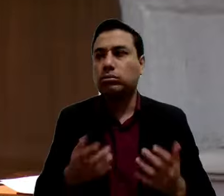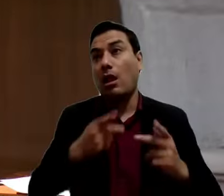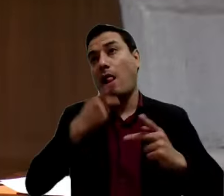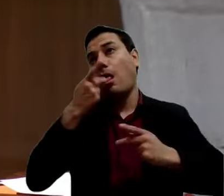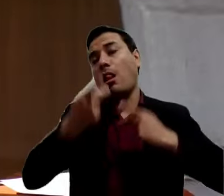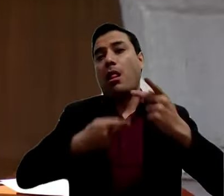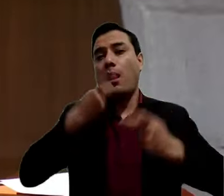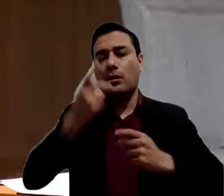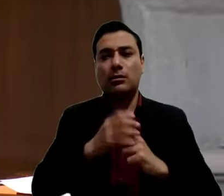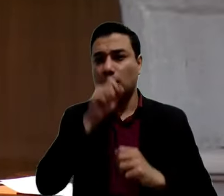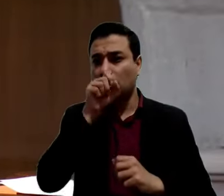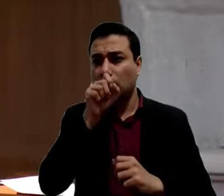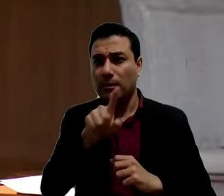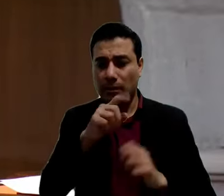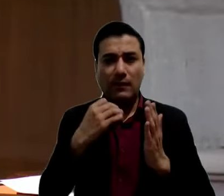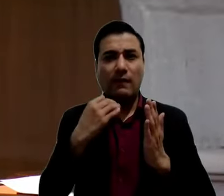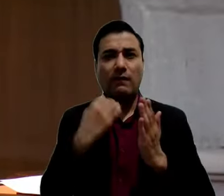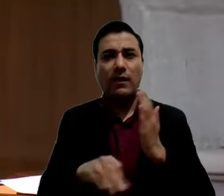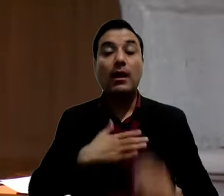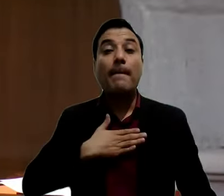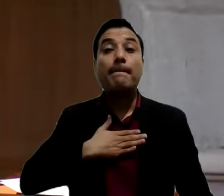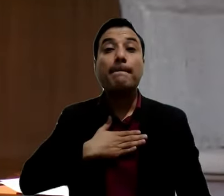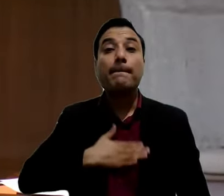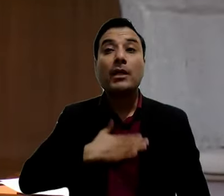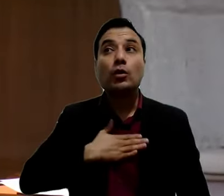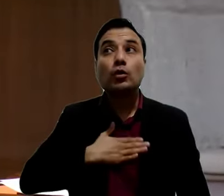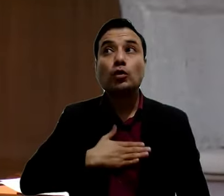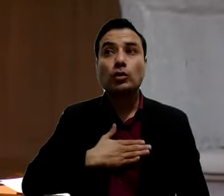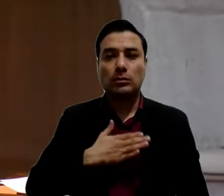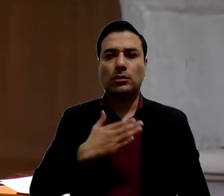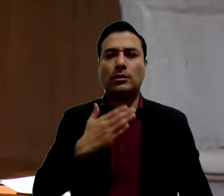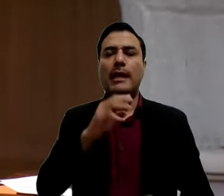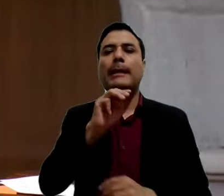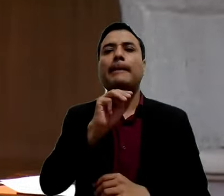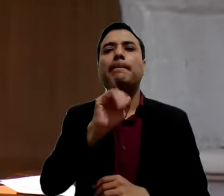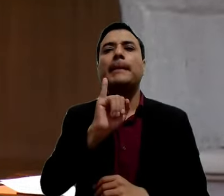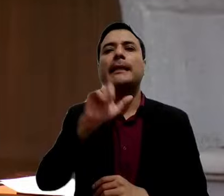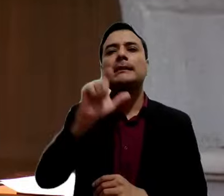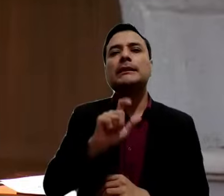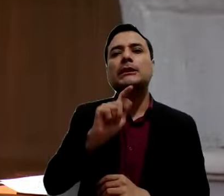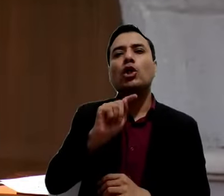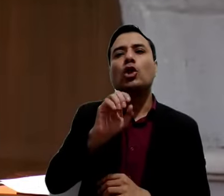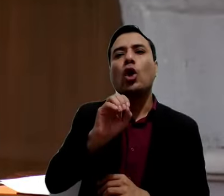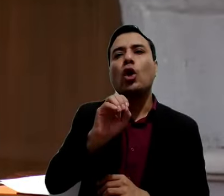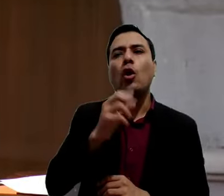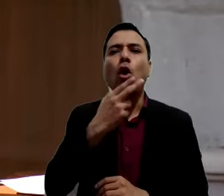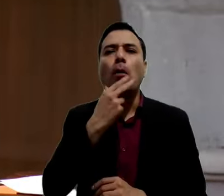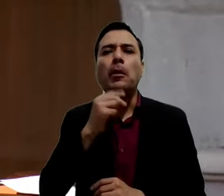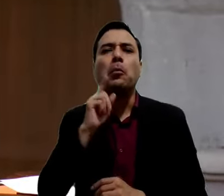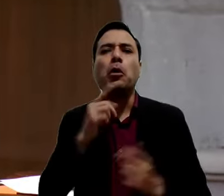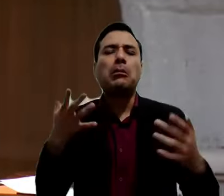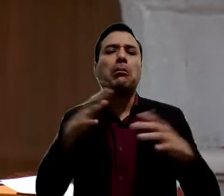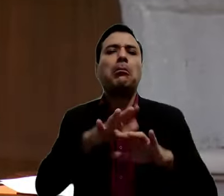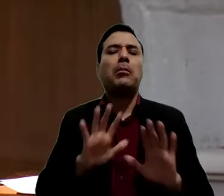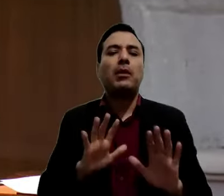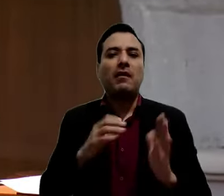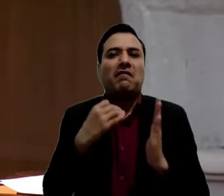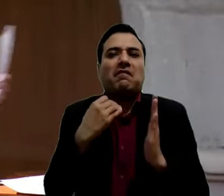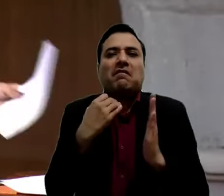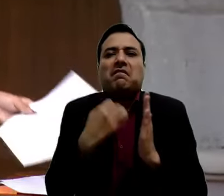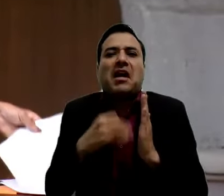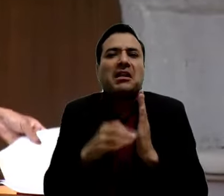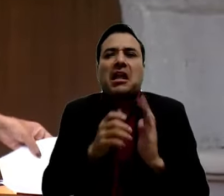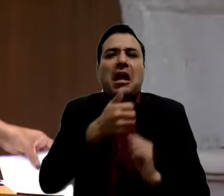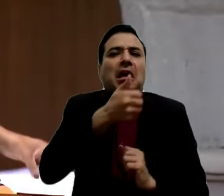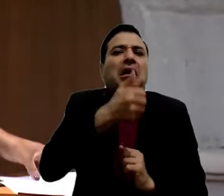tampoco Contamos con baños mixtos donde cada persona elija dónde entrar sin importar el género que ha